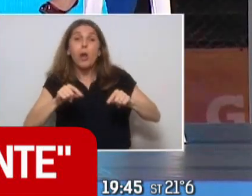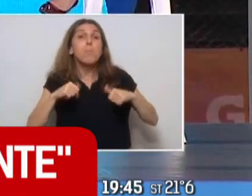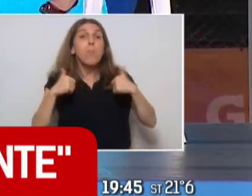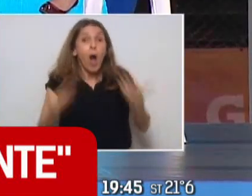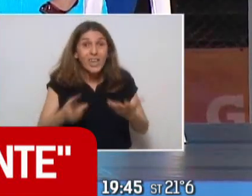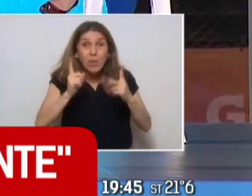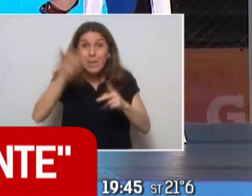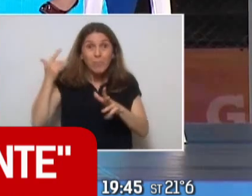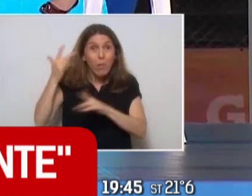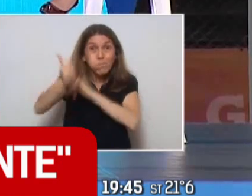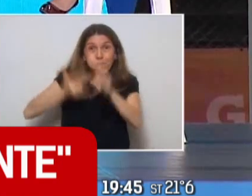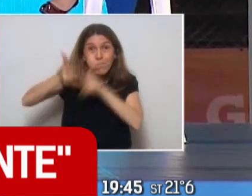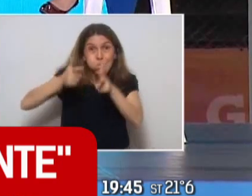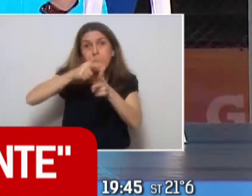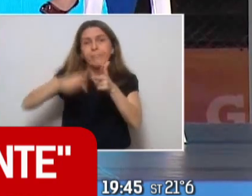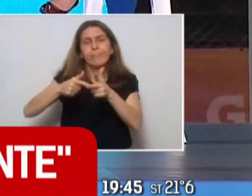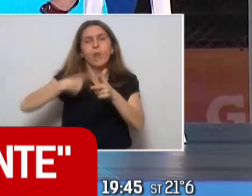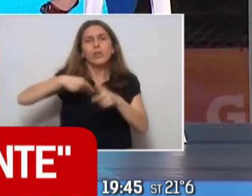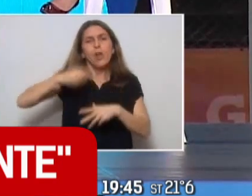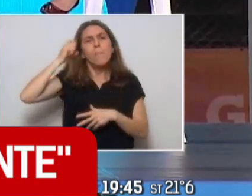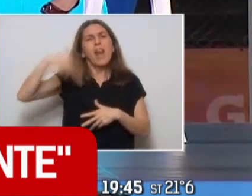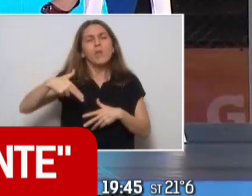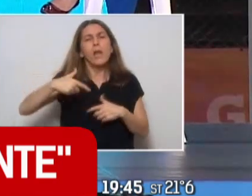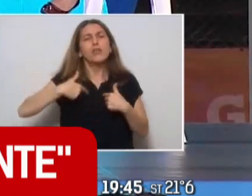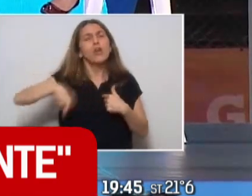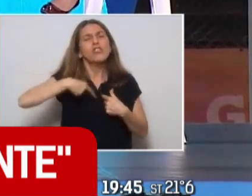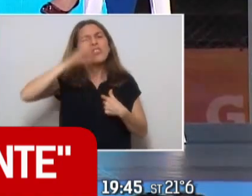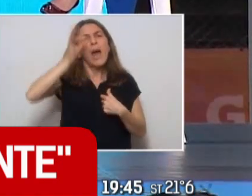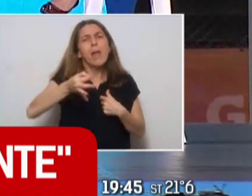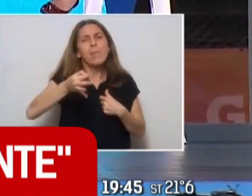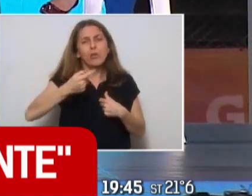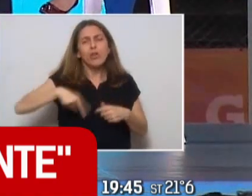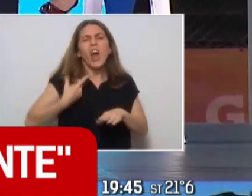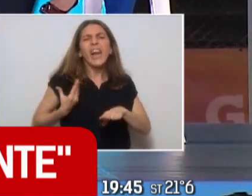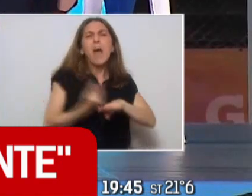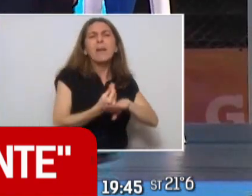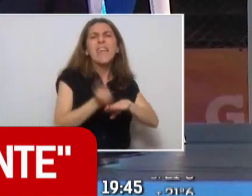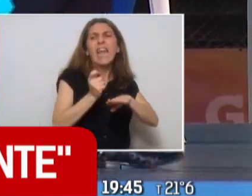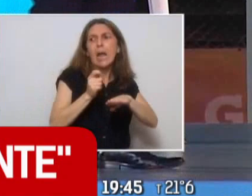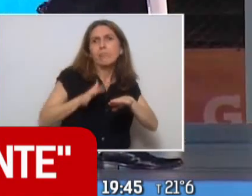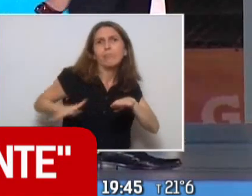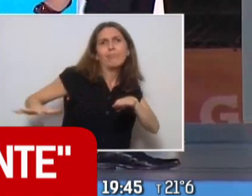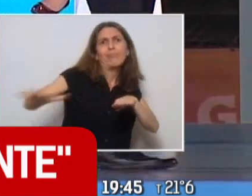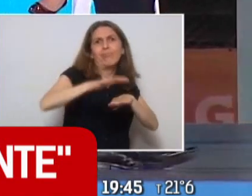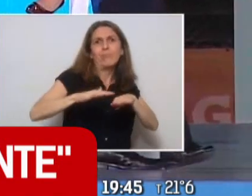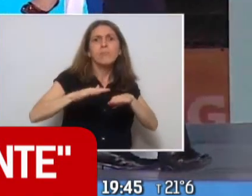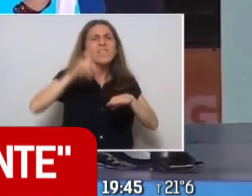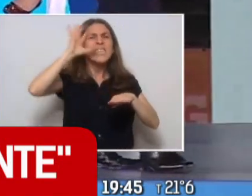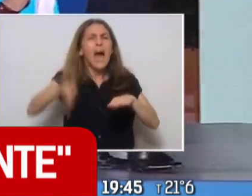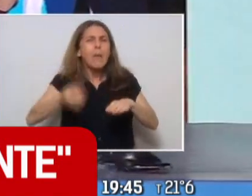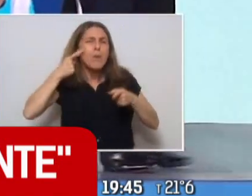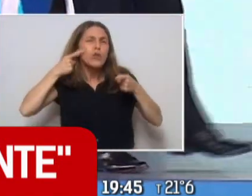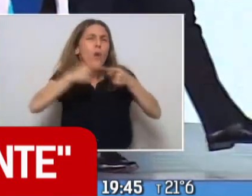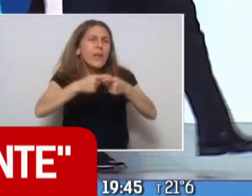peronistas. Porque sabemos muy bien quiénes representamos. Porque sabemos muy bien cuáles son los intereses que